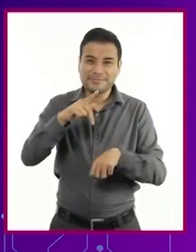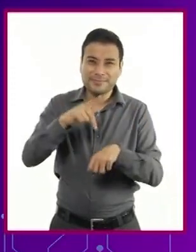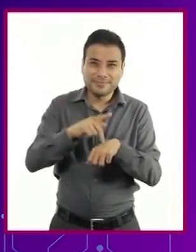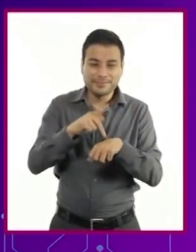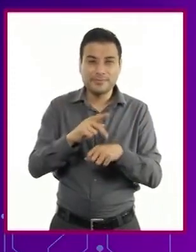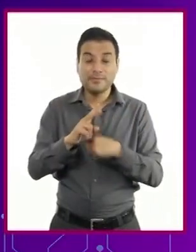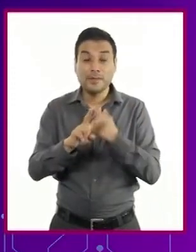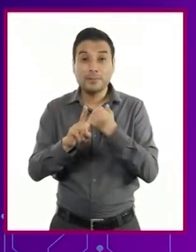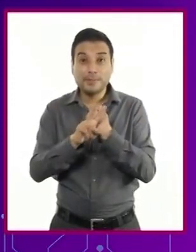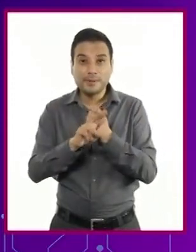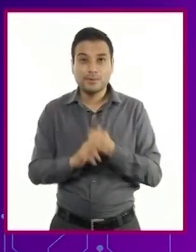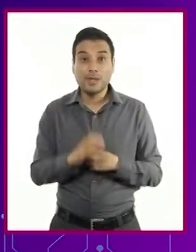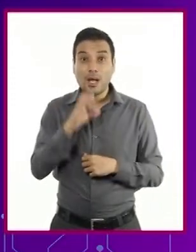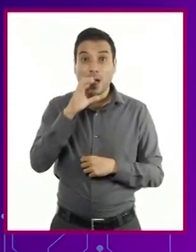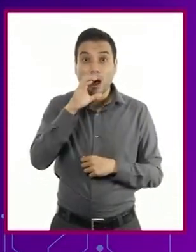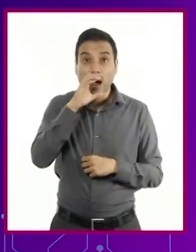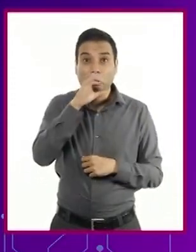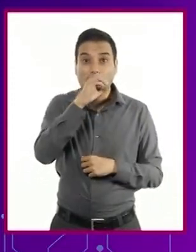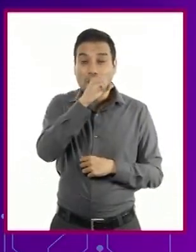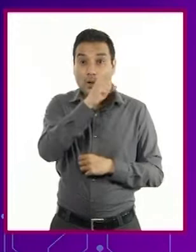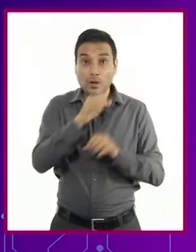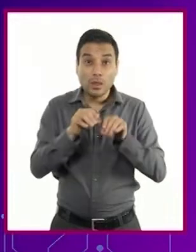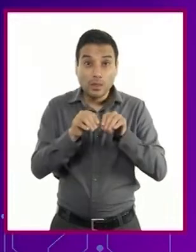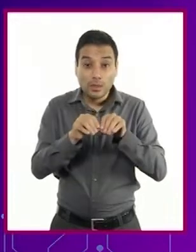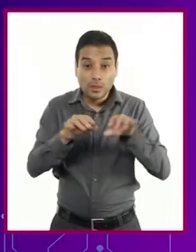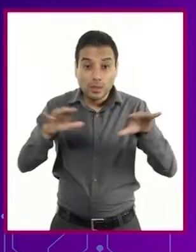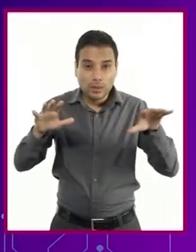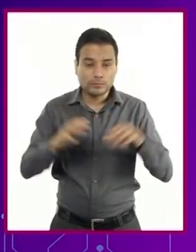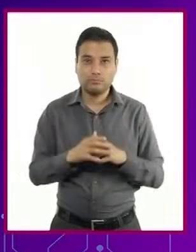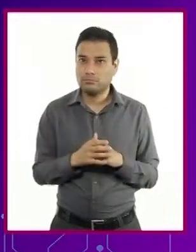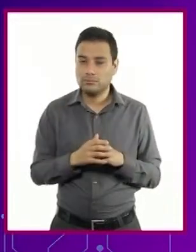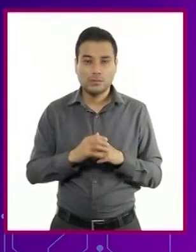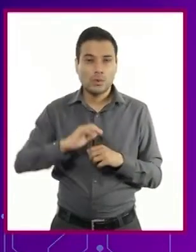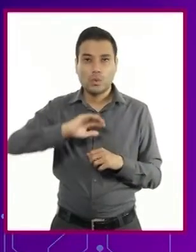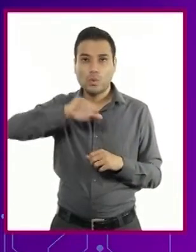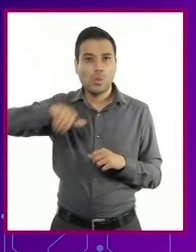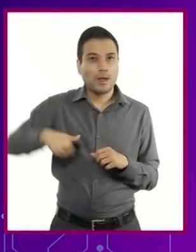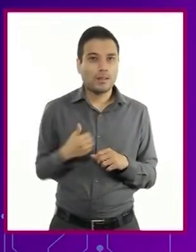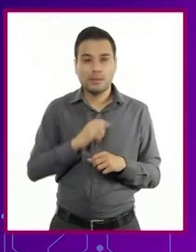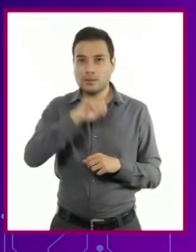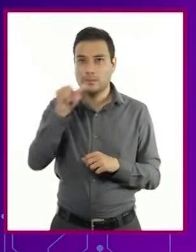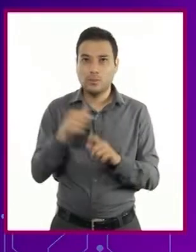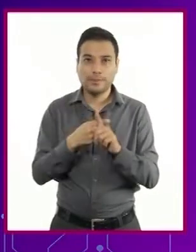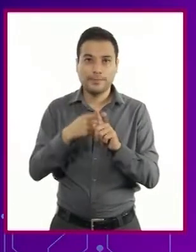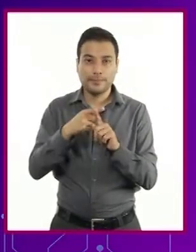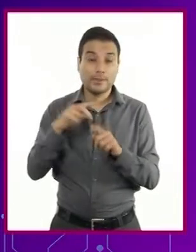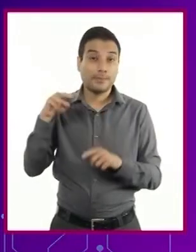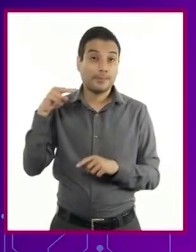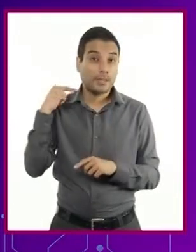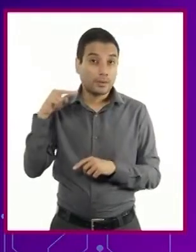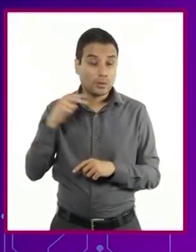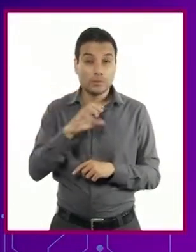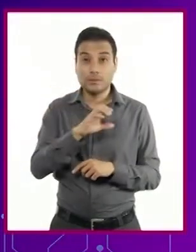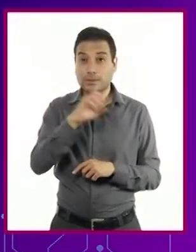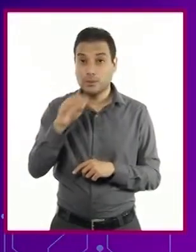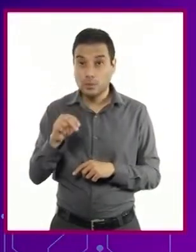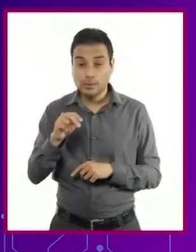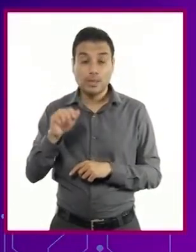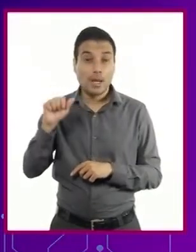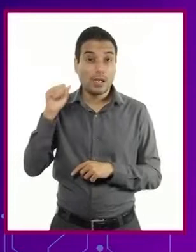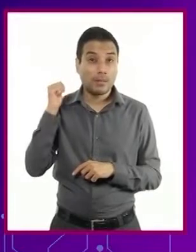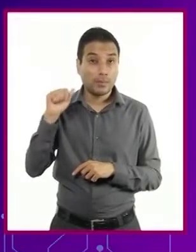calor se disipe, la temperatura puede aumentar varios grados más que en zonas cercanas. Veracruz, Cancún,